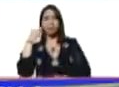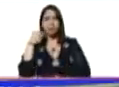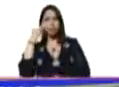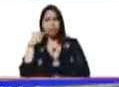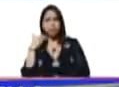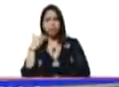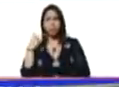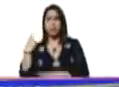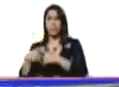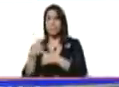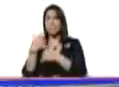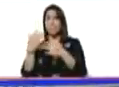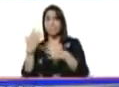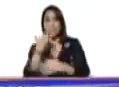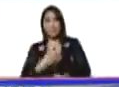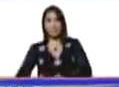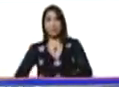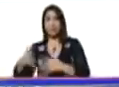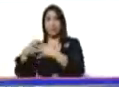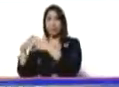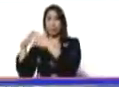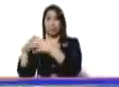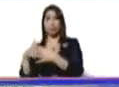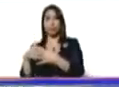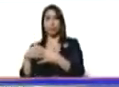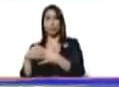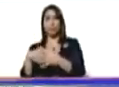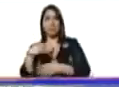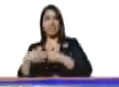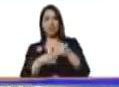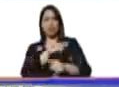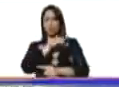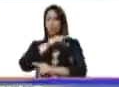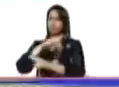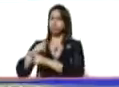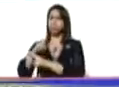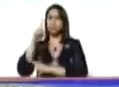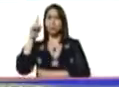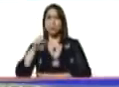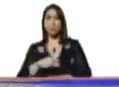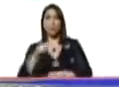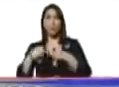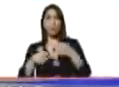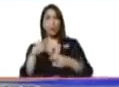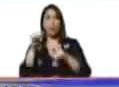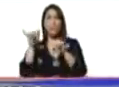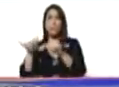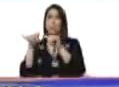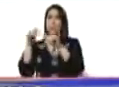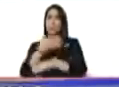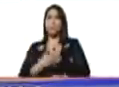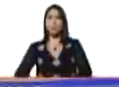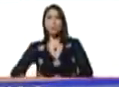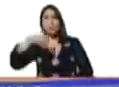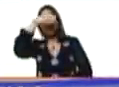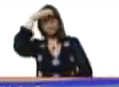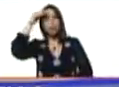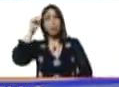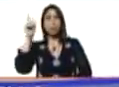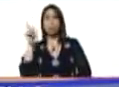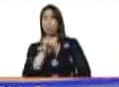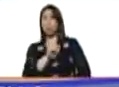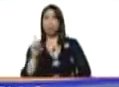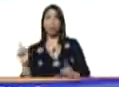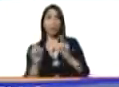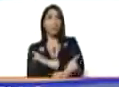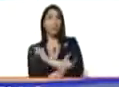Ese presidente la utilizó, aplicó sanciones. Luego vino el presidente Trump, no derogó para